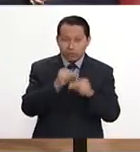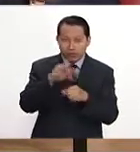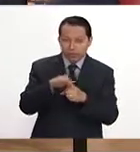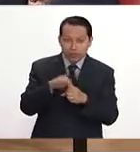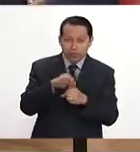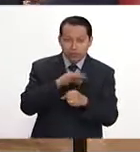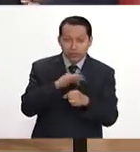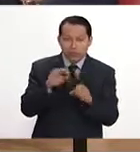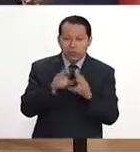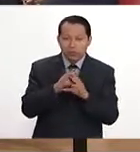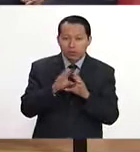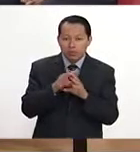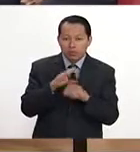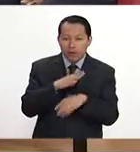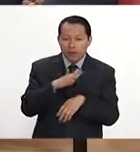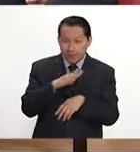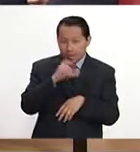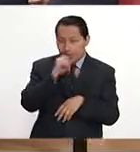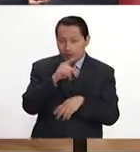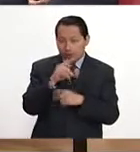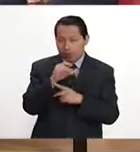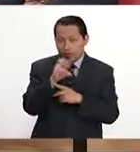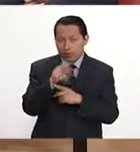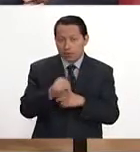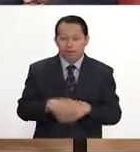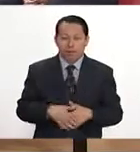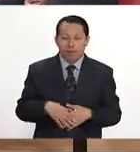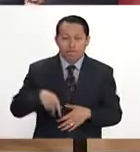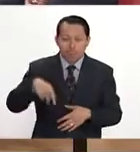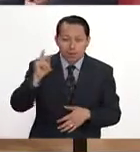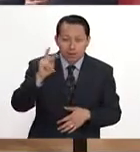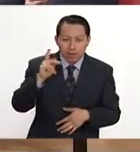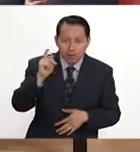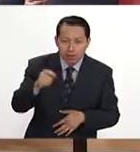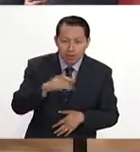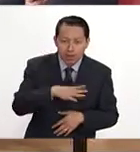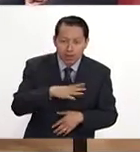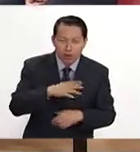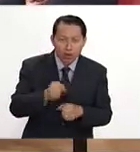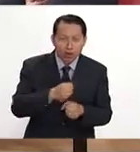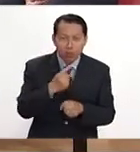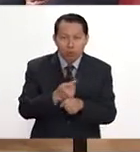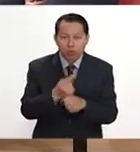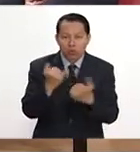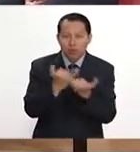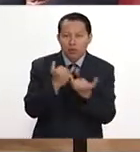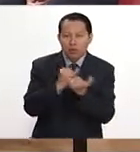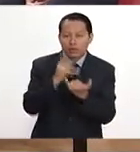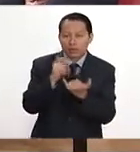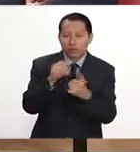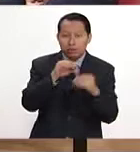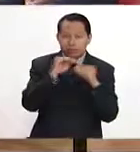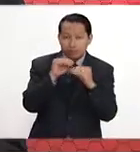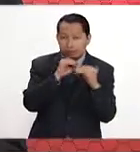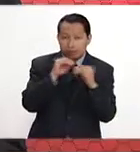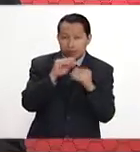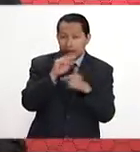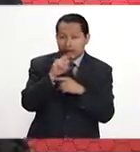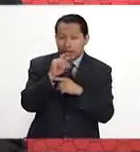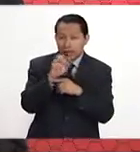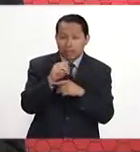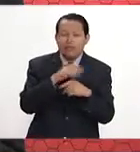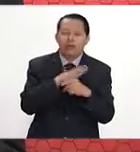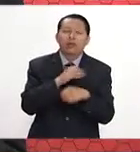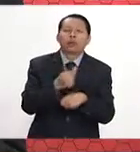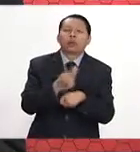Que se aparque arriba de las negociaciones de Tratado de Libre Comercio. No obstante, es una oportunidad también, ¿no? Es decir, renegociar el Tratado de Libre Comercio es una oportunidad,